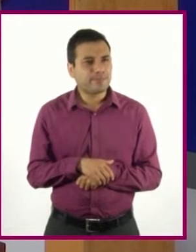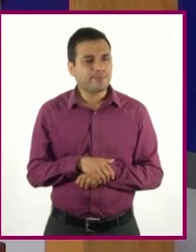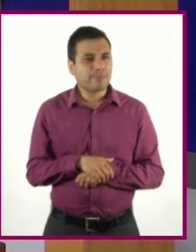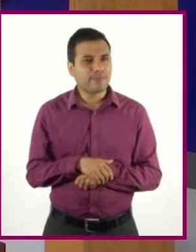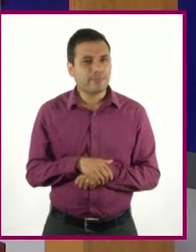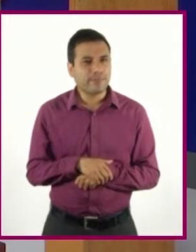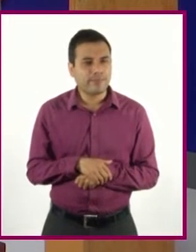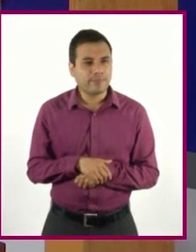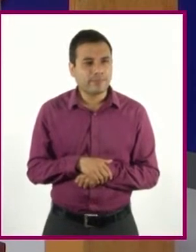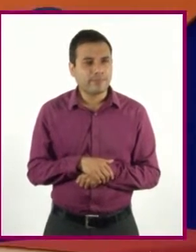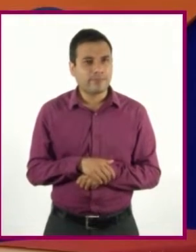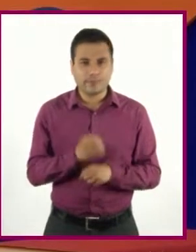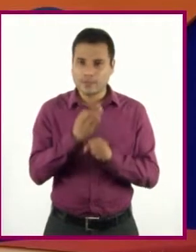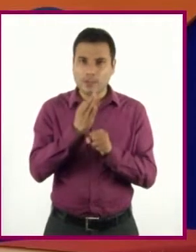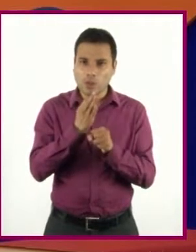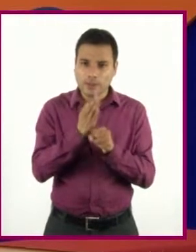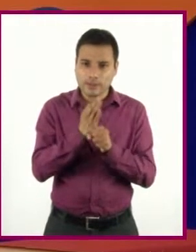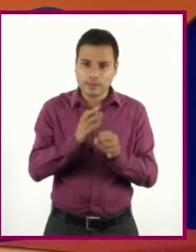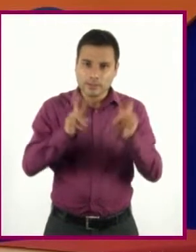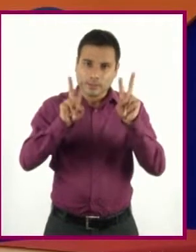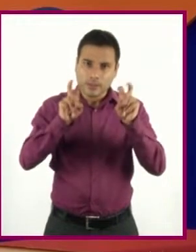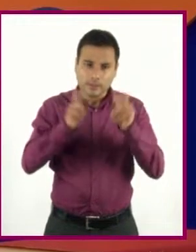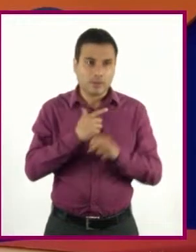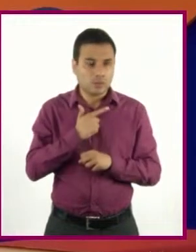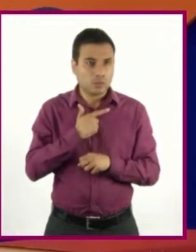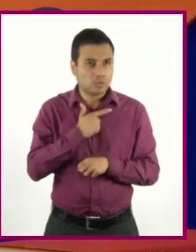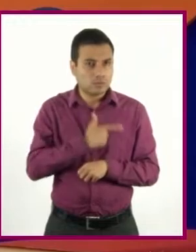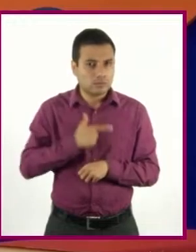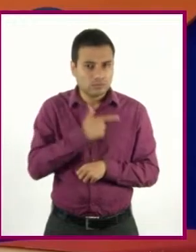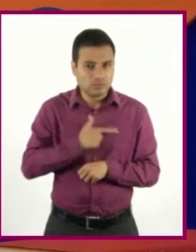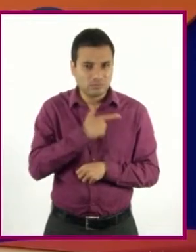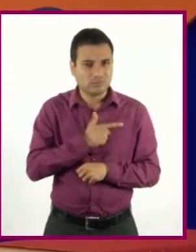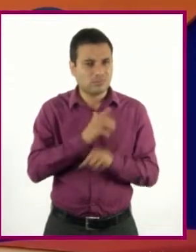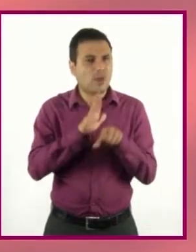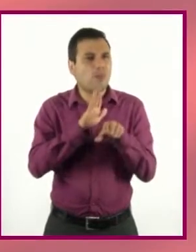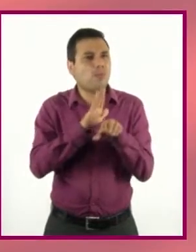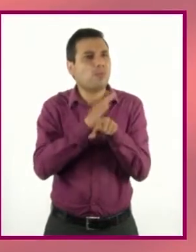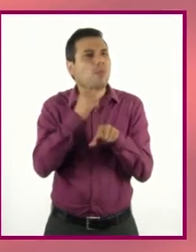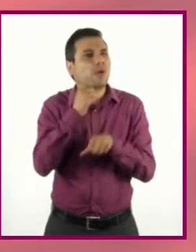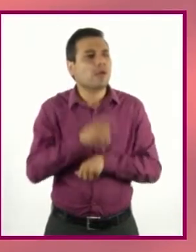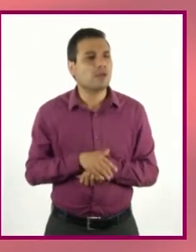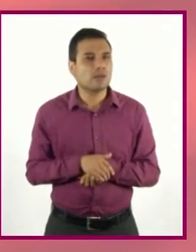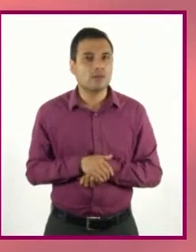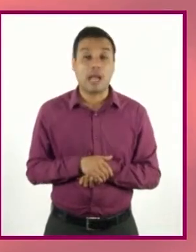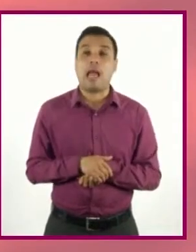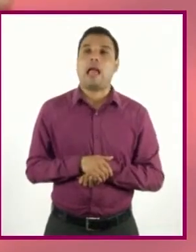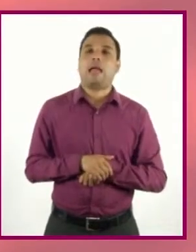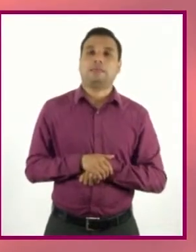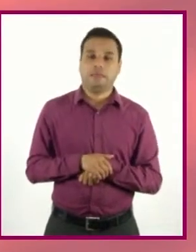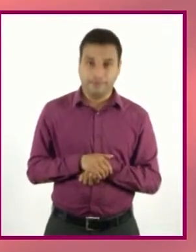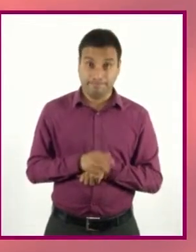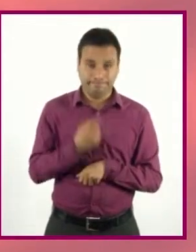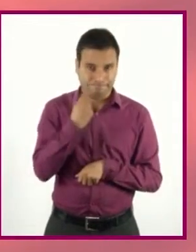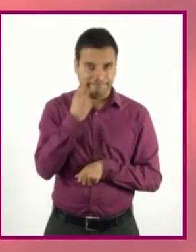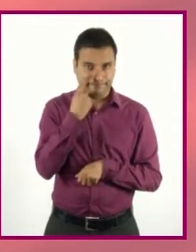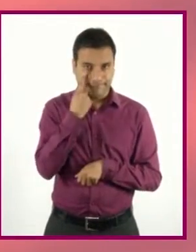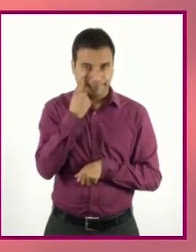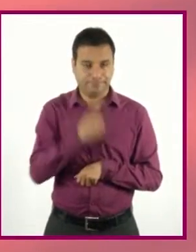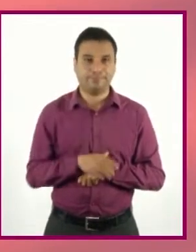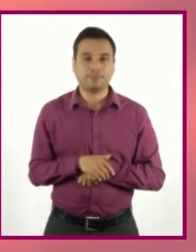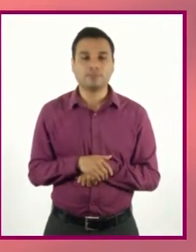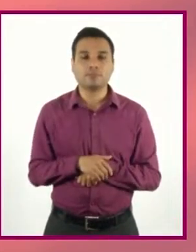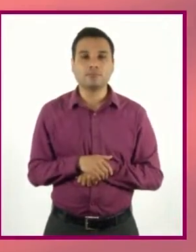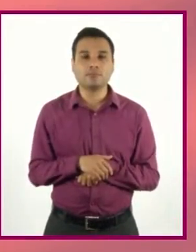que qué bueno que vamos a trabajar este aprendizaje. ¿A qué te referías? Ah, profesor, pues mire, es